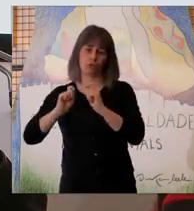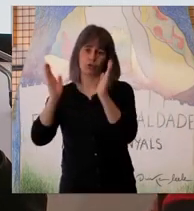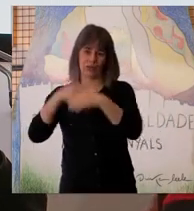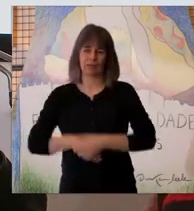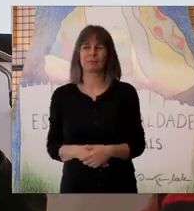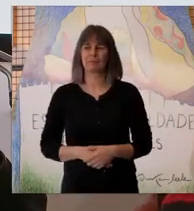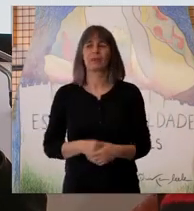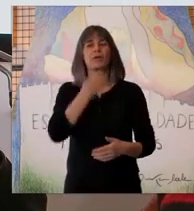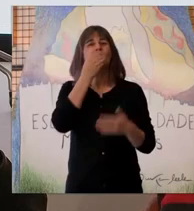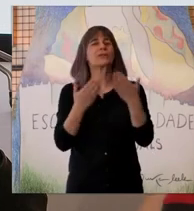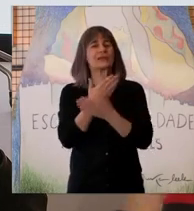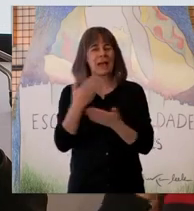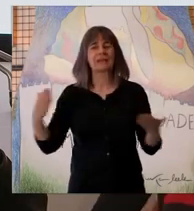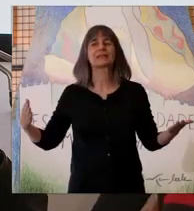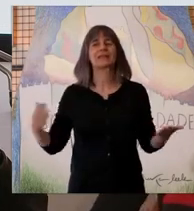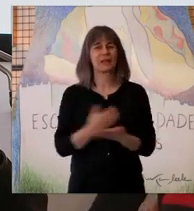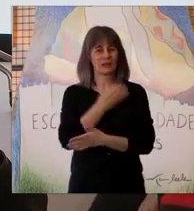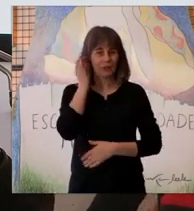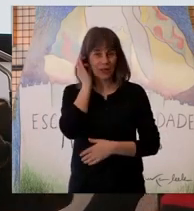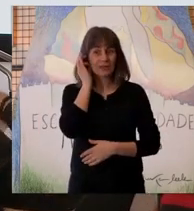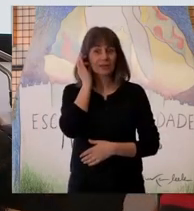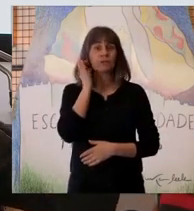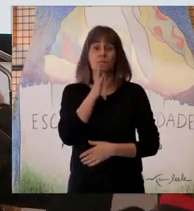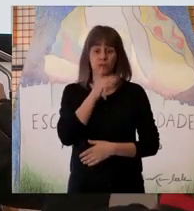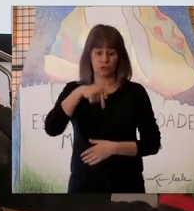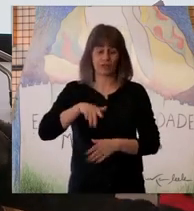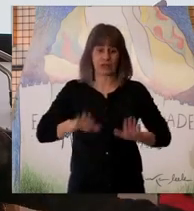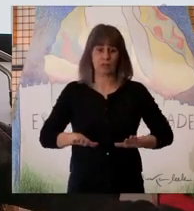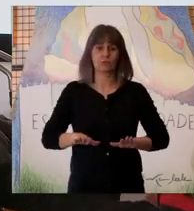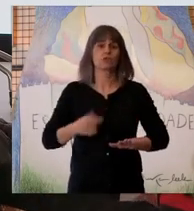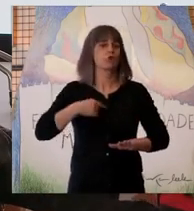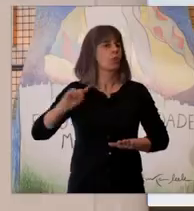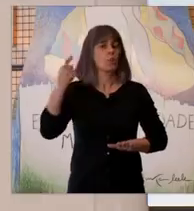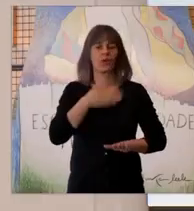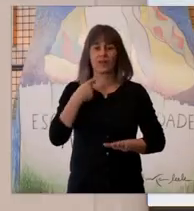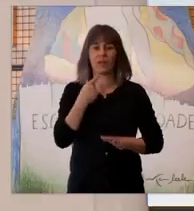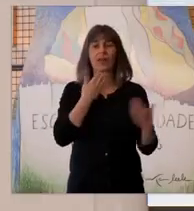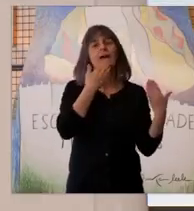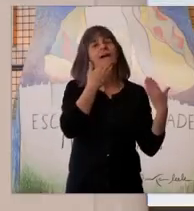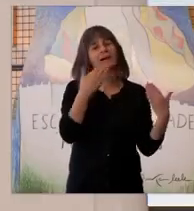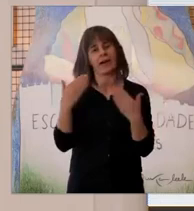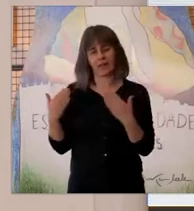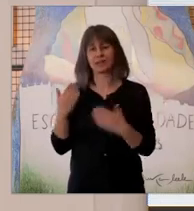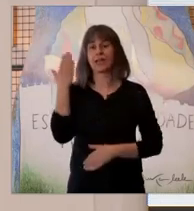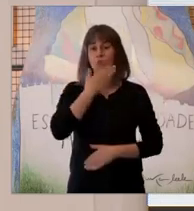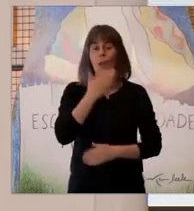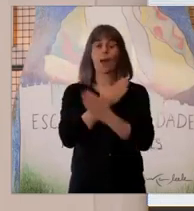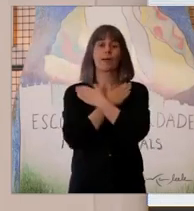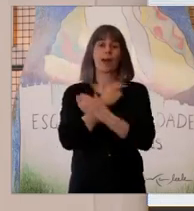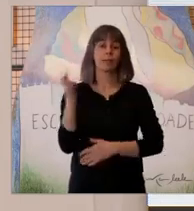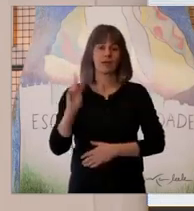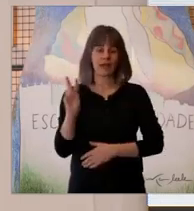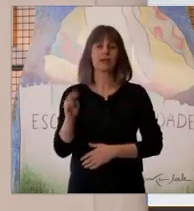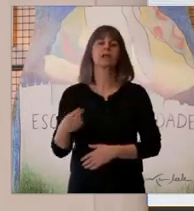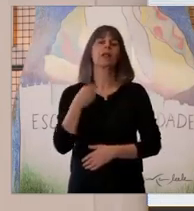por eso estamos aquí gracias Eso es lo primero que tengo que decir gracias a la escuela María viñals a la diputación